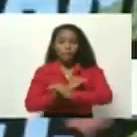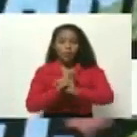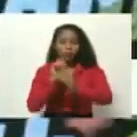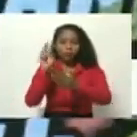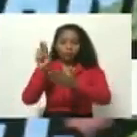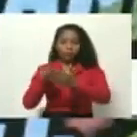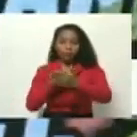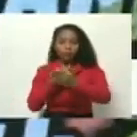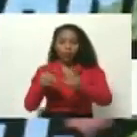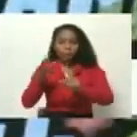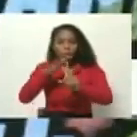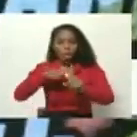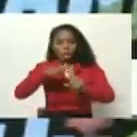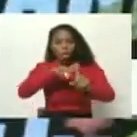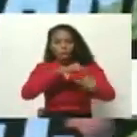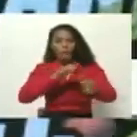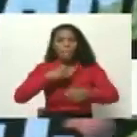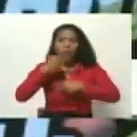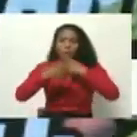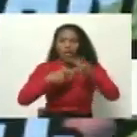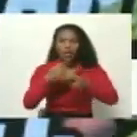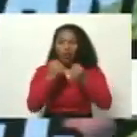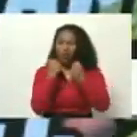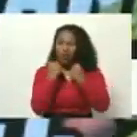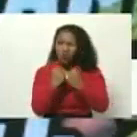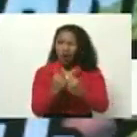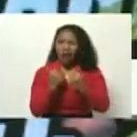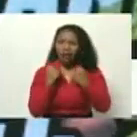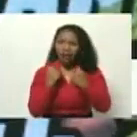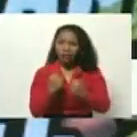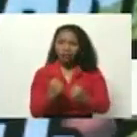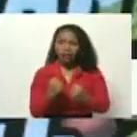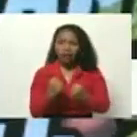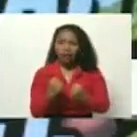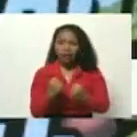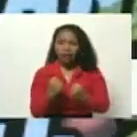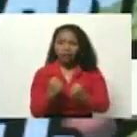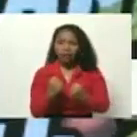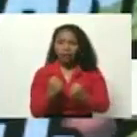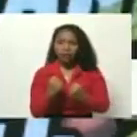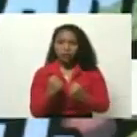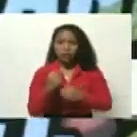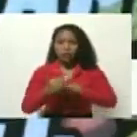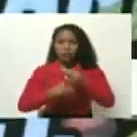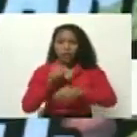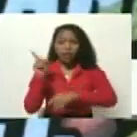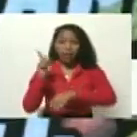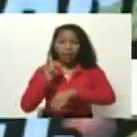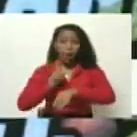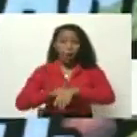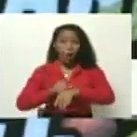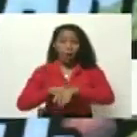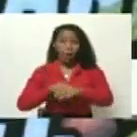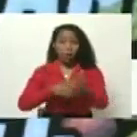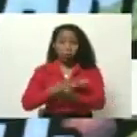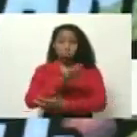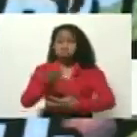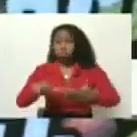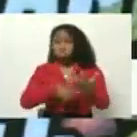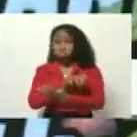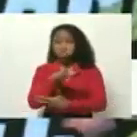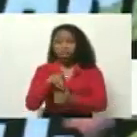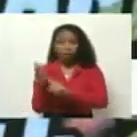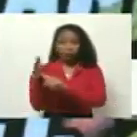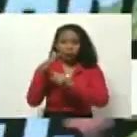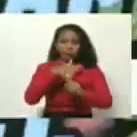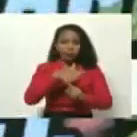con la persecución política feroz que se había desatado en esas horas y con la represión al